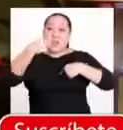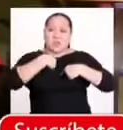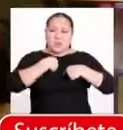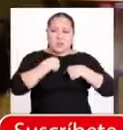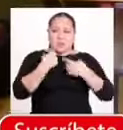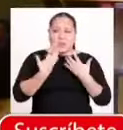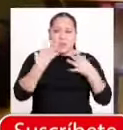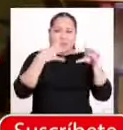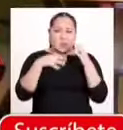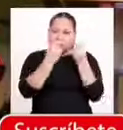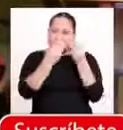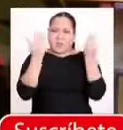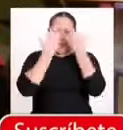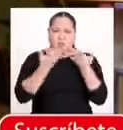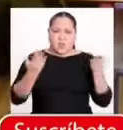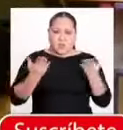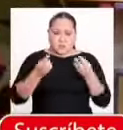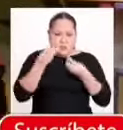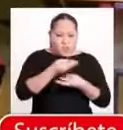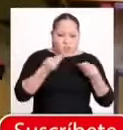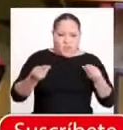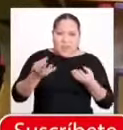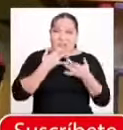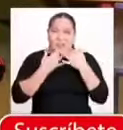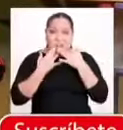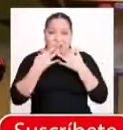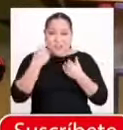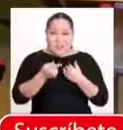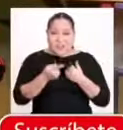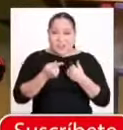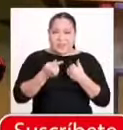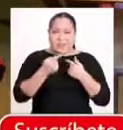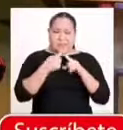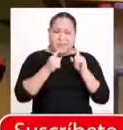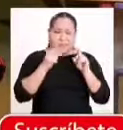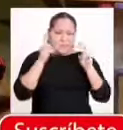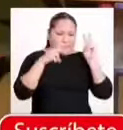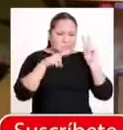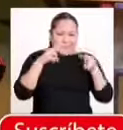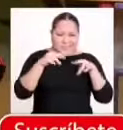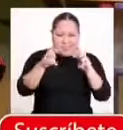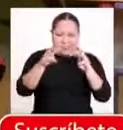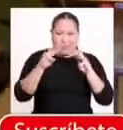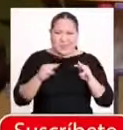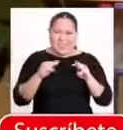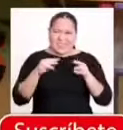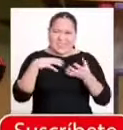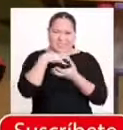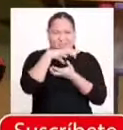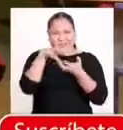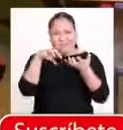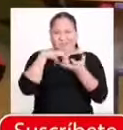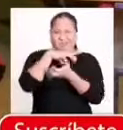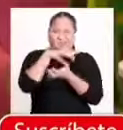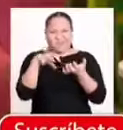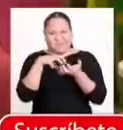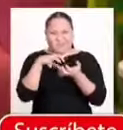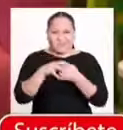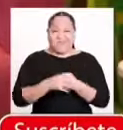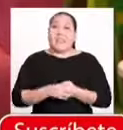haciendo muchas cosas con los papeles de colores, pero como ven la mesa está muy desordenada.